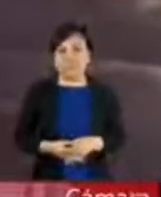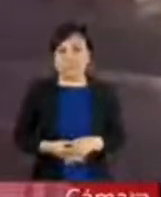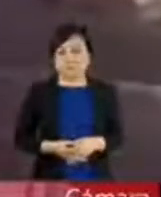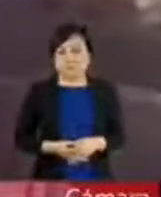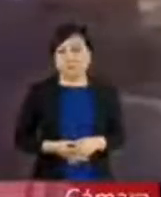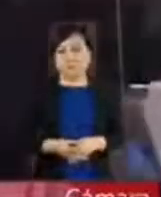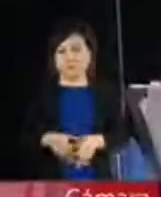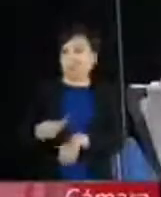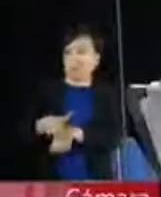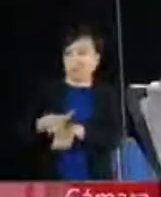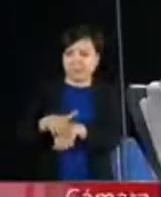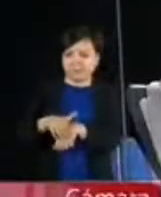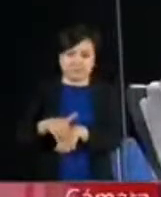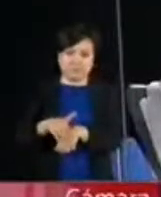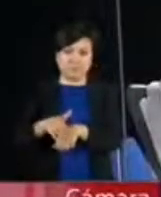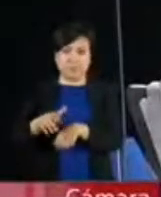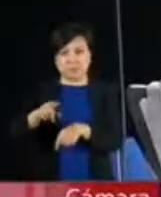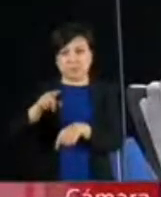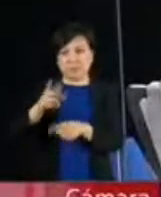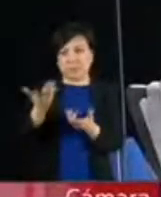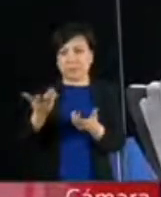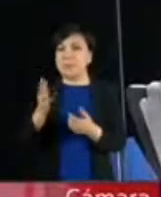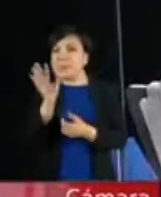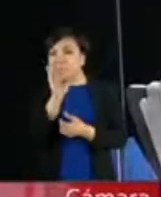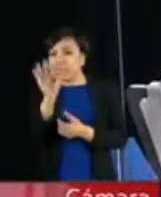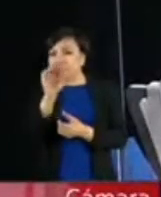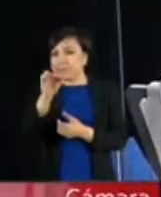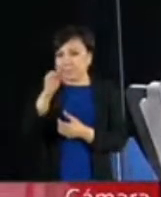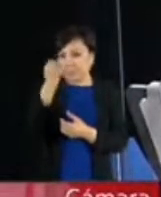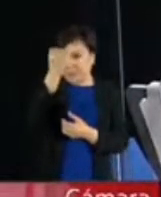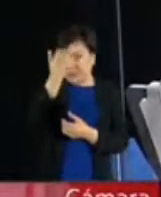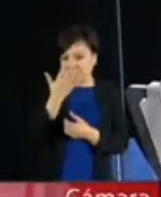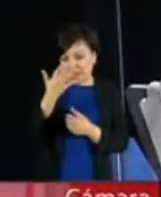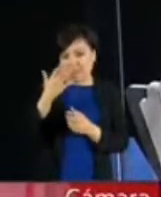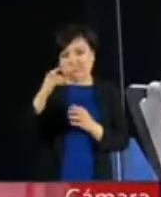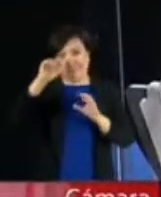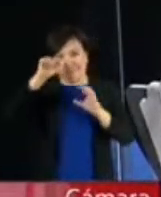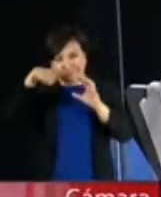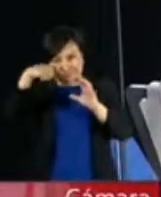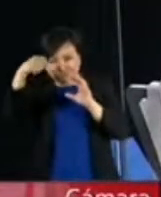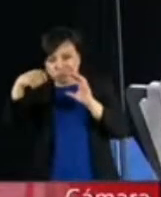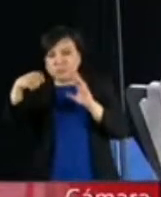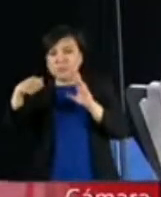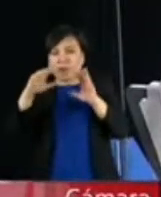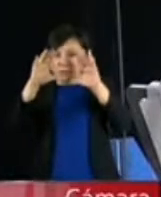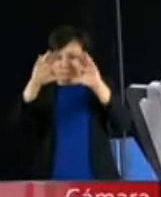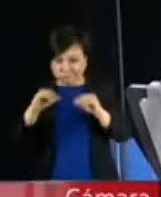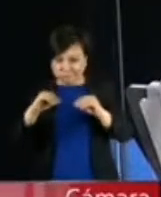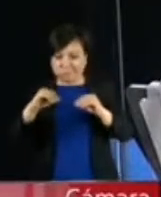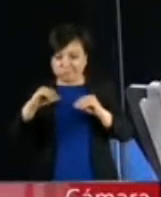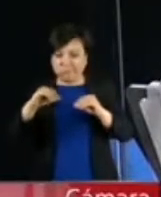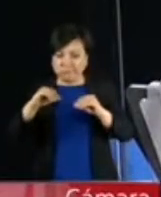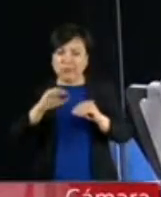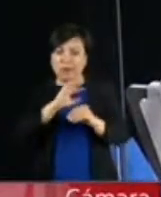Senadora Mayuli, quizás si quita su imagen podemos tener mejor sonido.